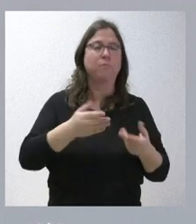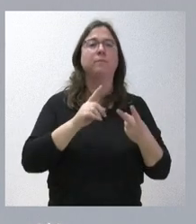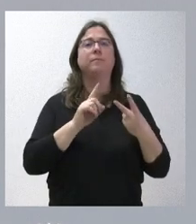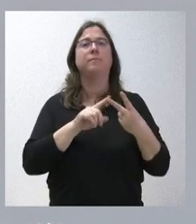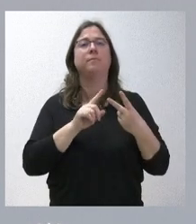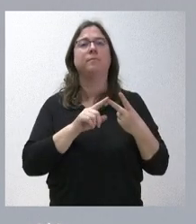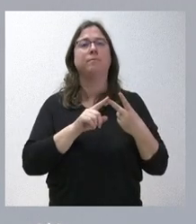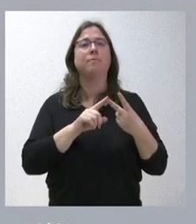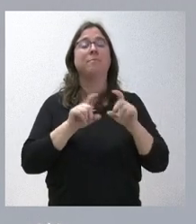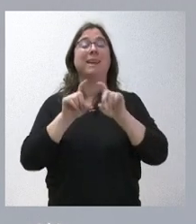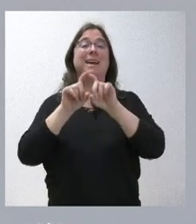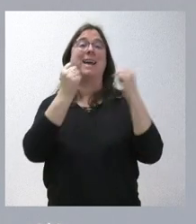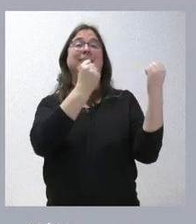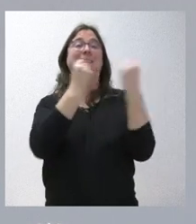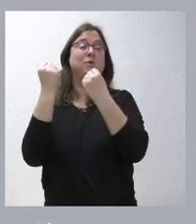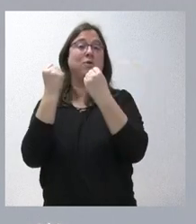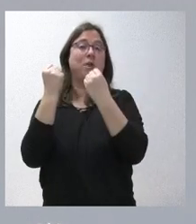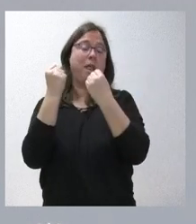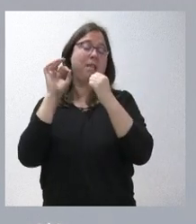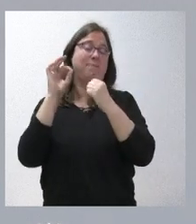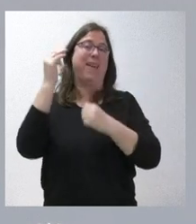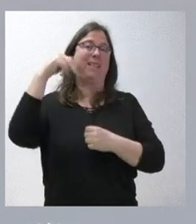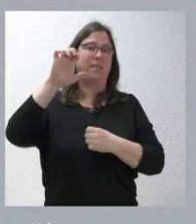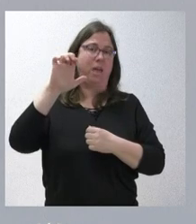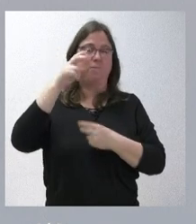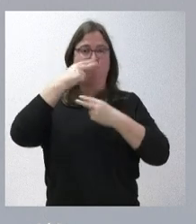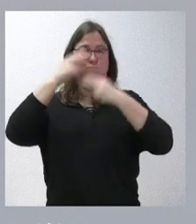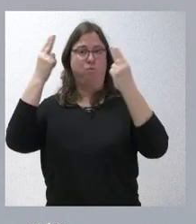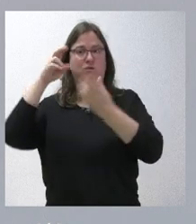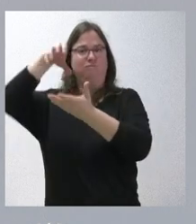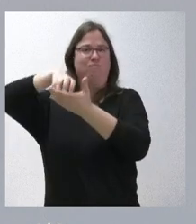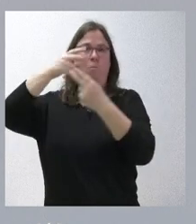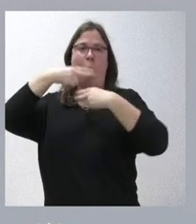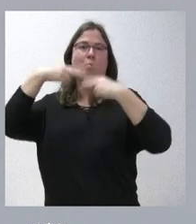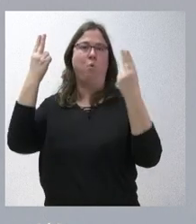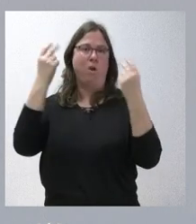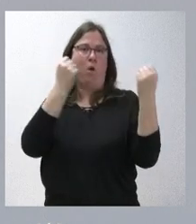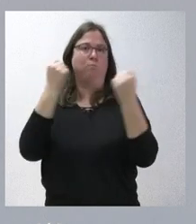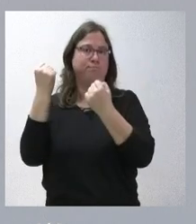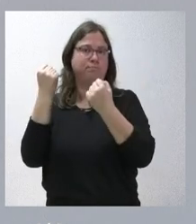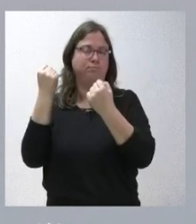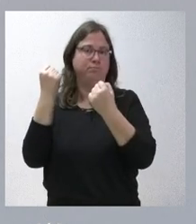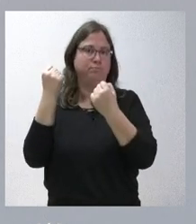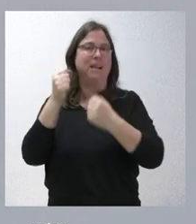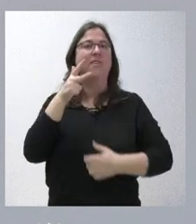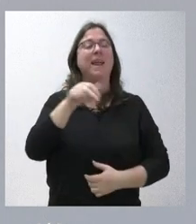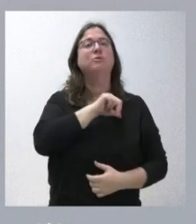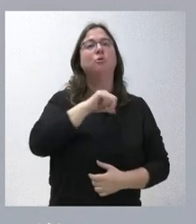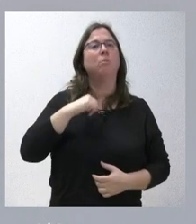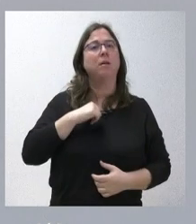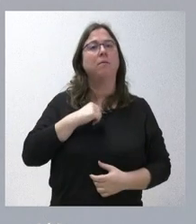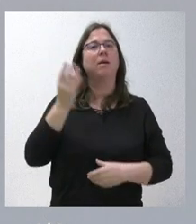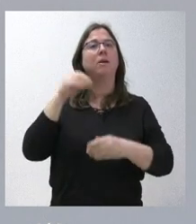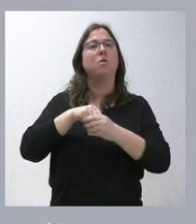los entes institucionales que son entes públicos de de de derecho privado estaría el